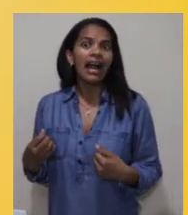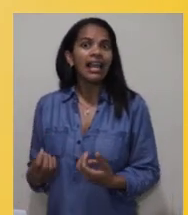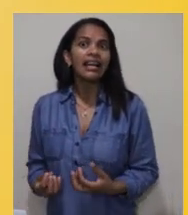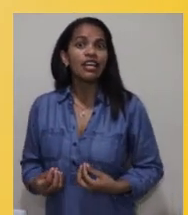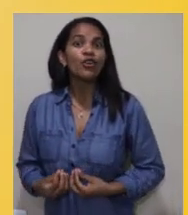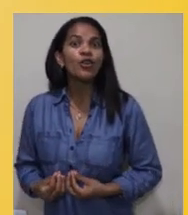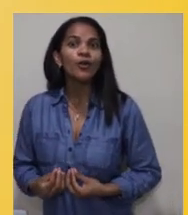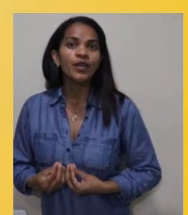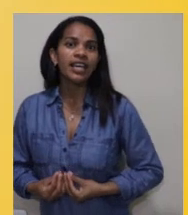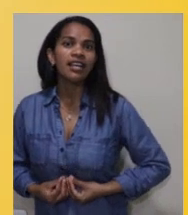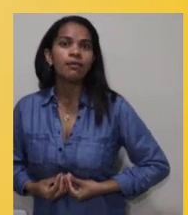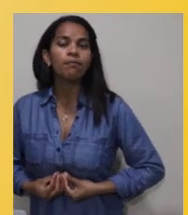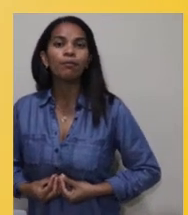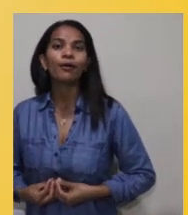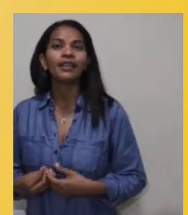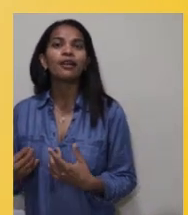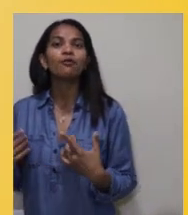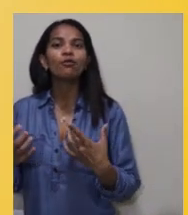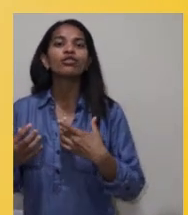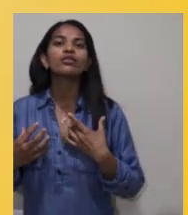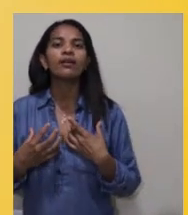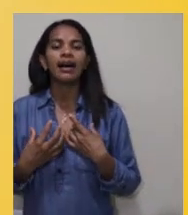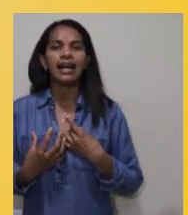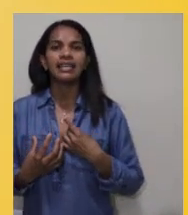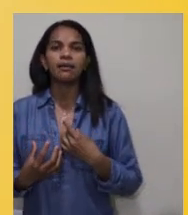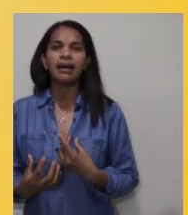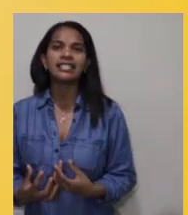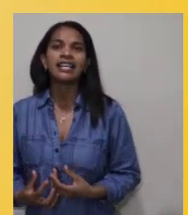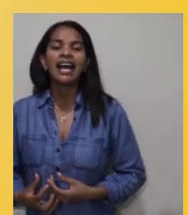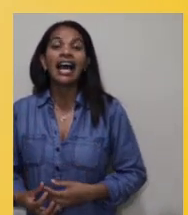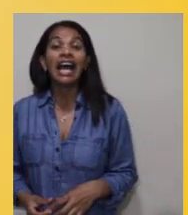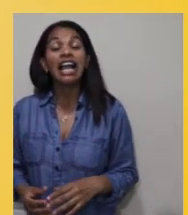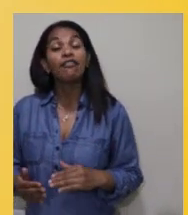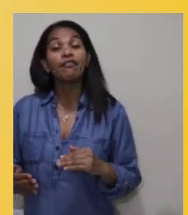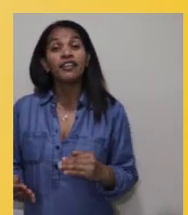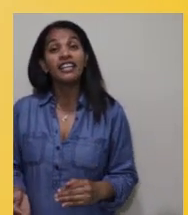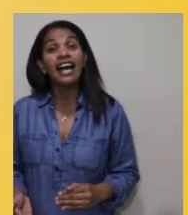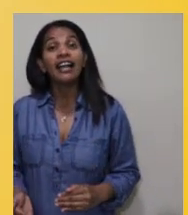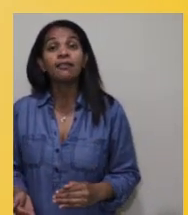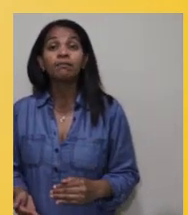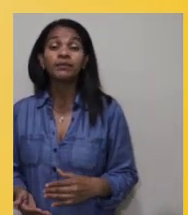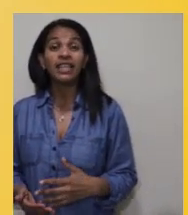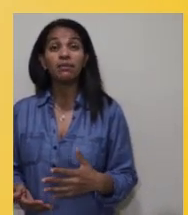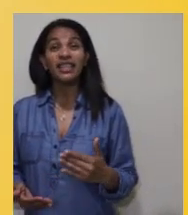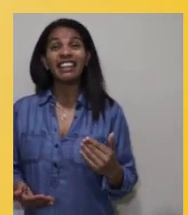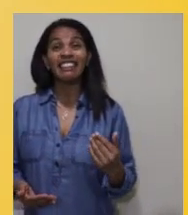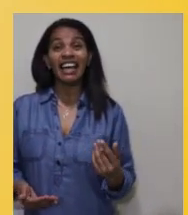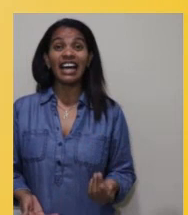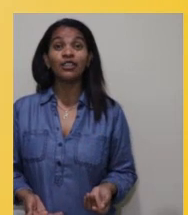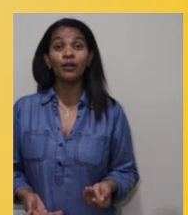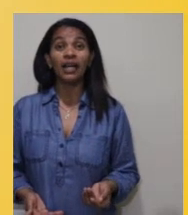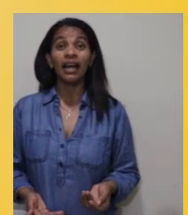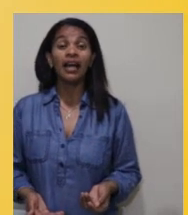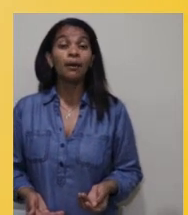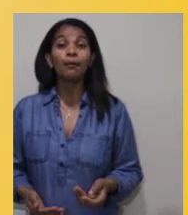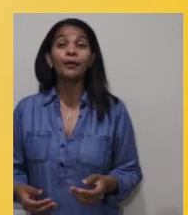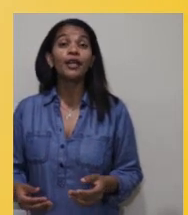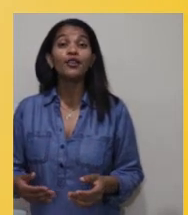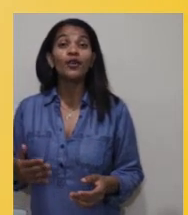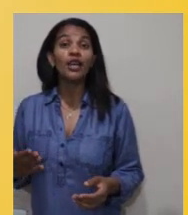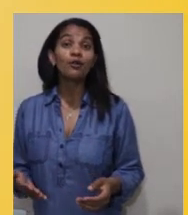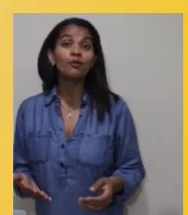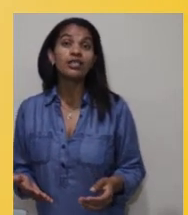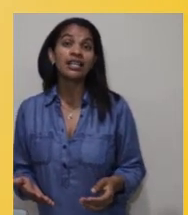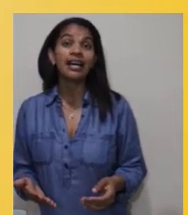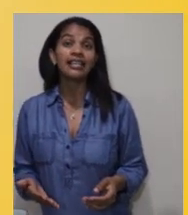que a la que ellos no quieren por dar un gusto a alguien más. Al final terminan dejándola